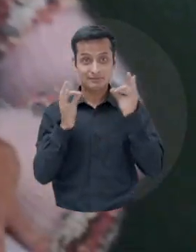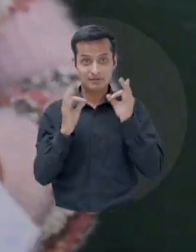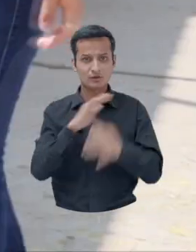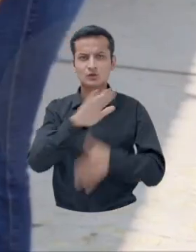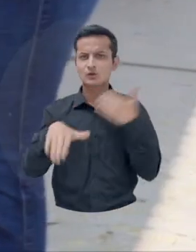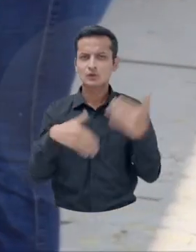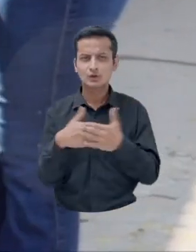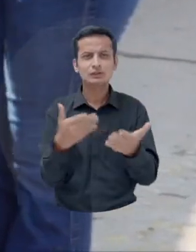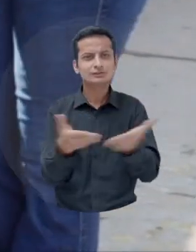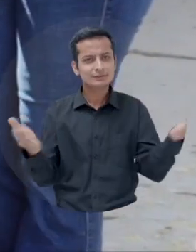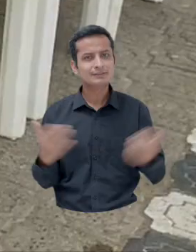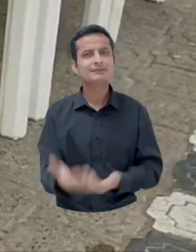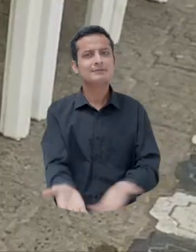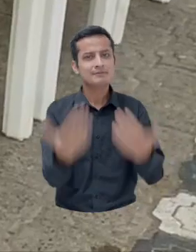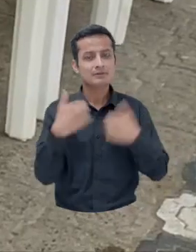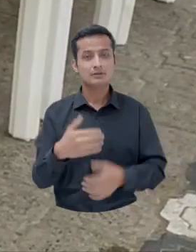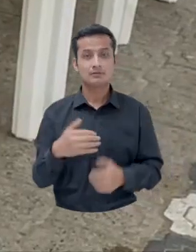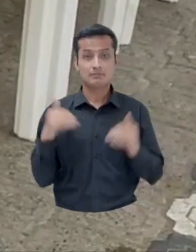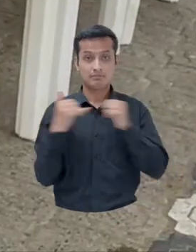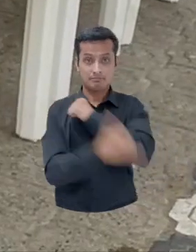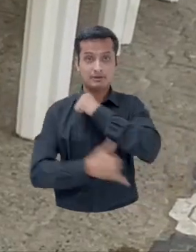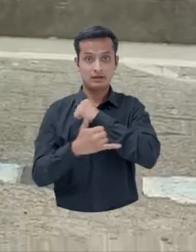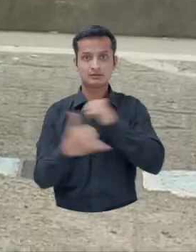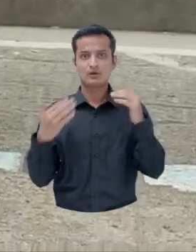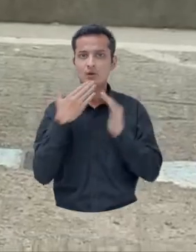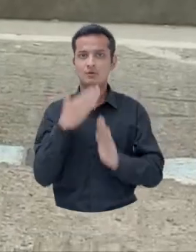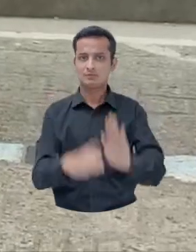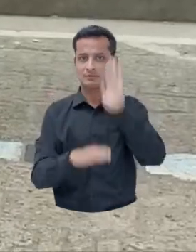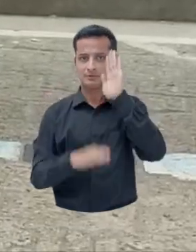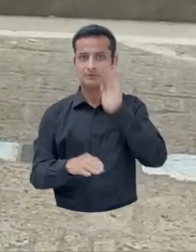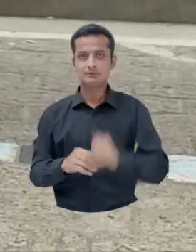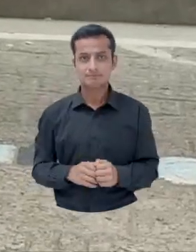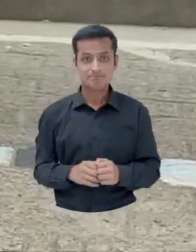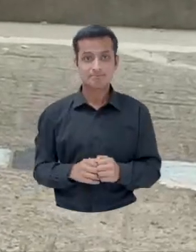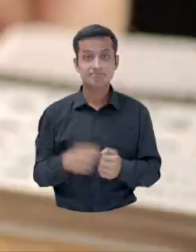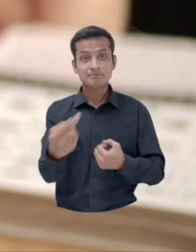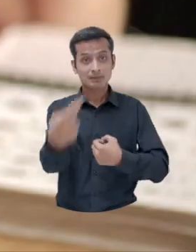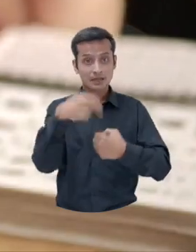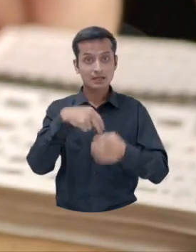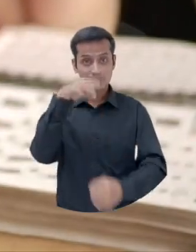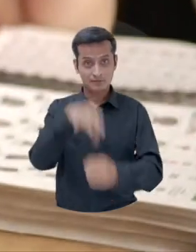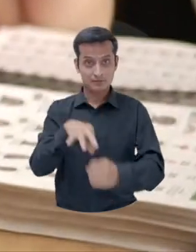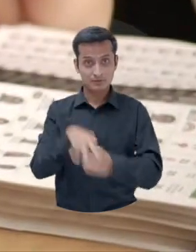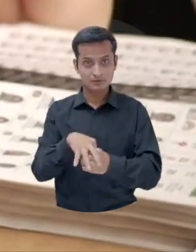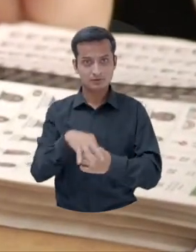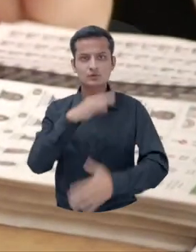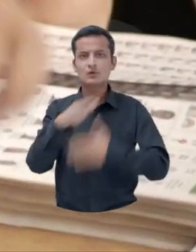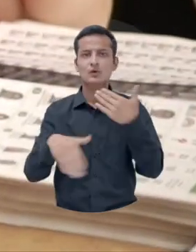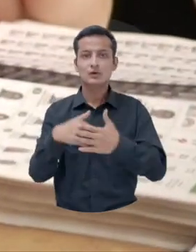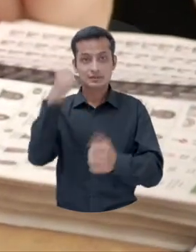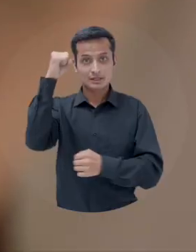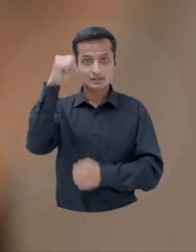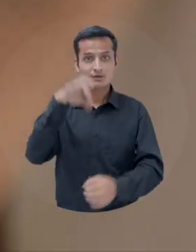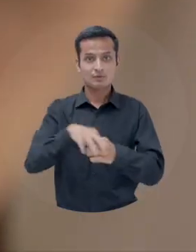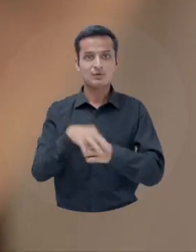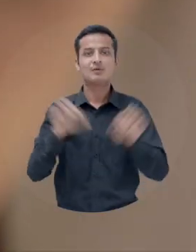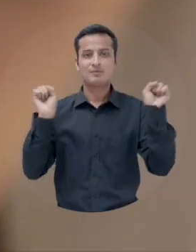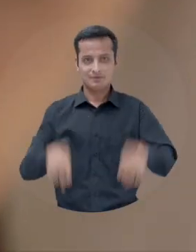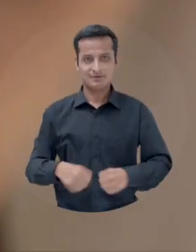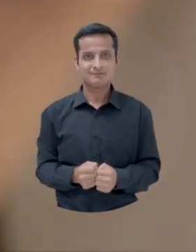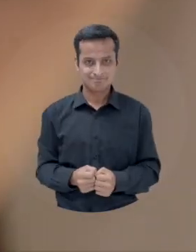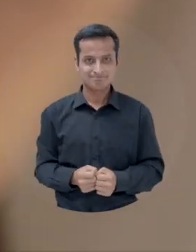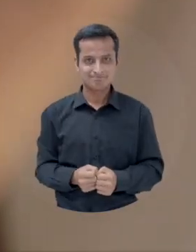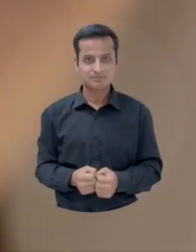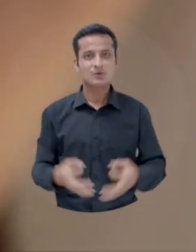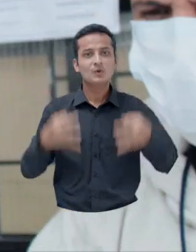Este 5 de febrero, todos tenemos un compromiso con el país. Vamos a las urnas a ejercer nuestro